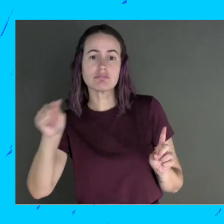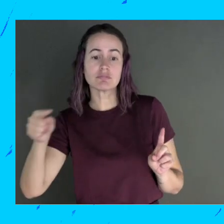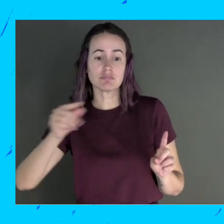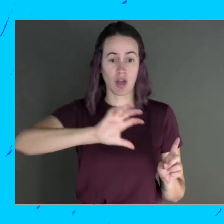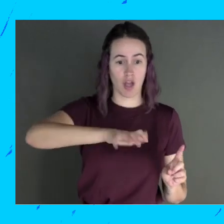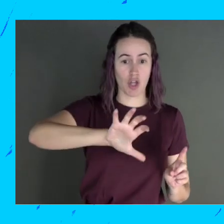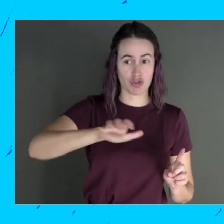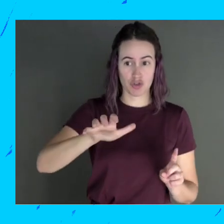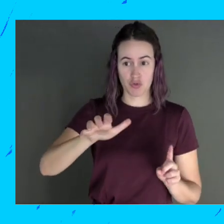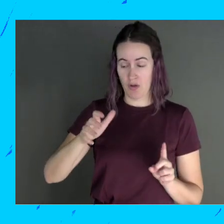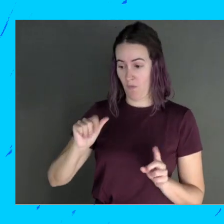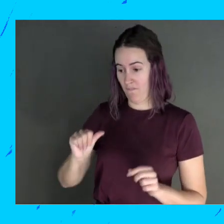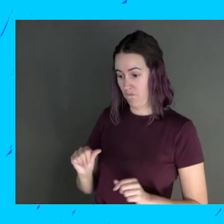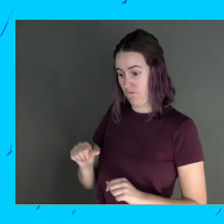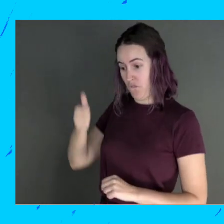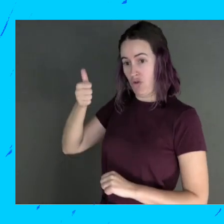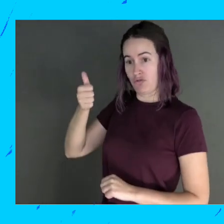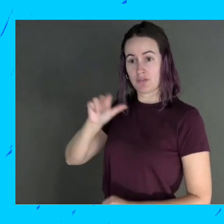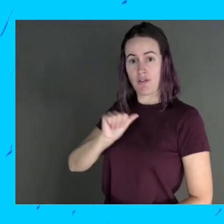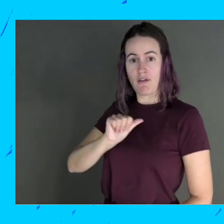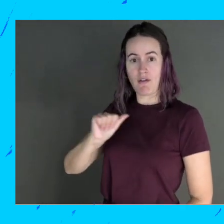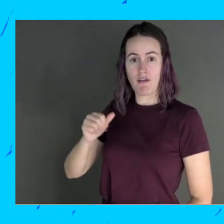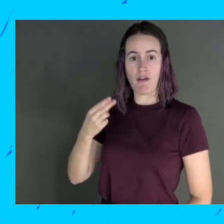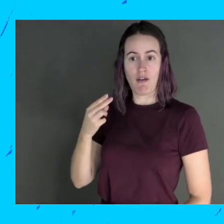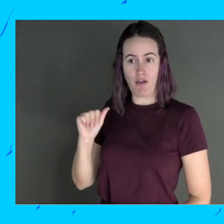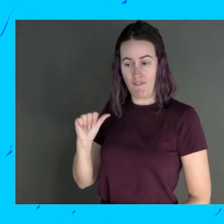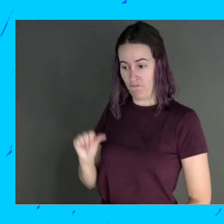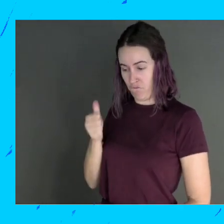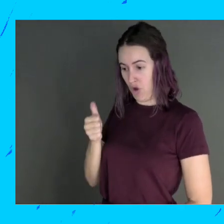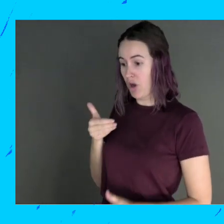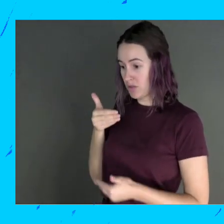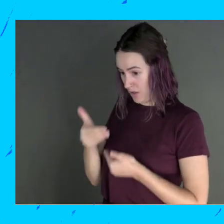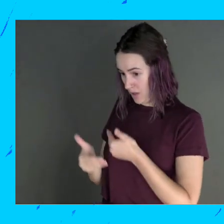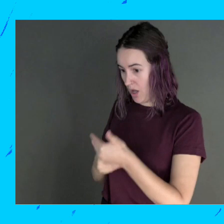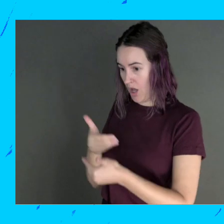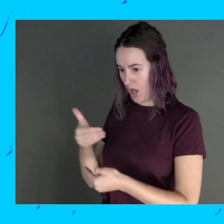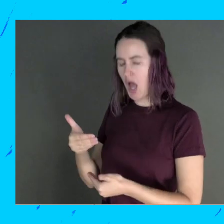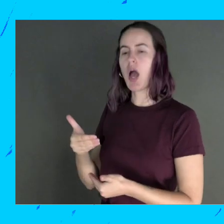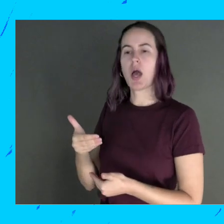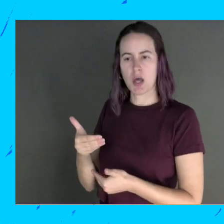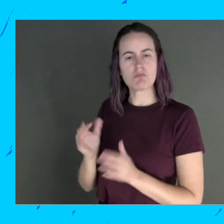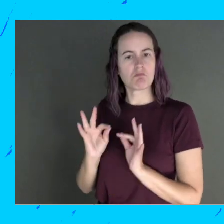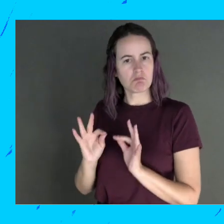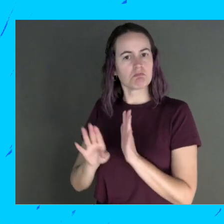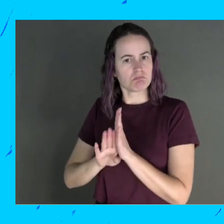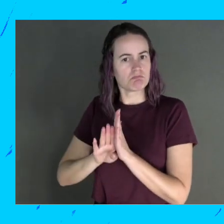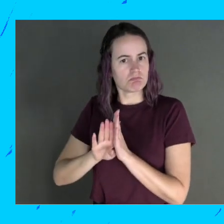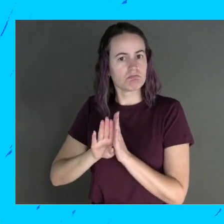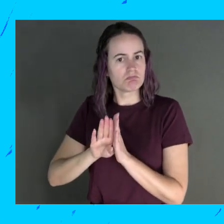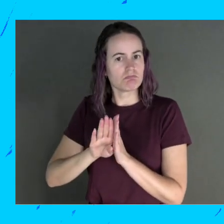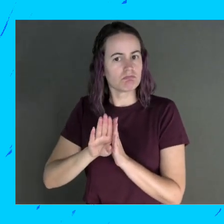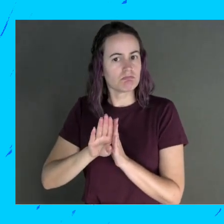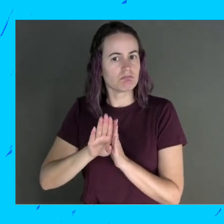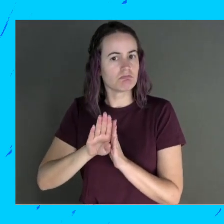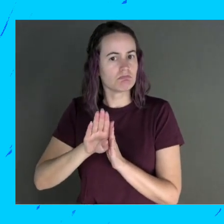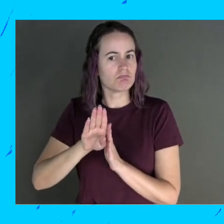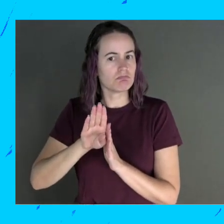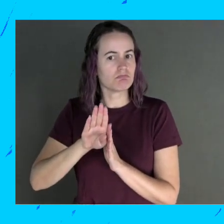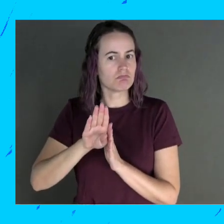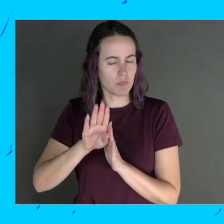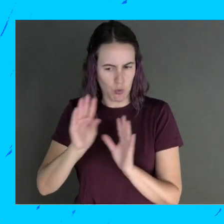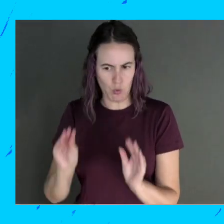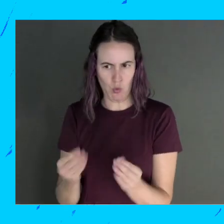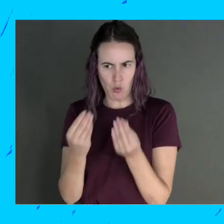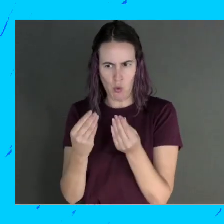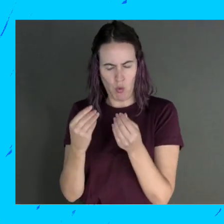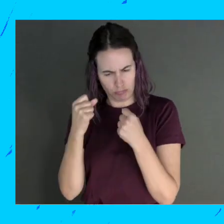primera edición de esta directiva para actualizar el plan de sus adolescentes lo